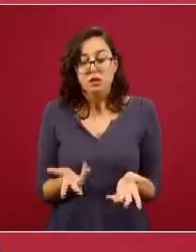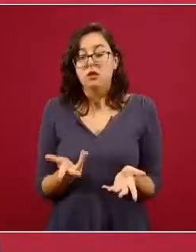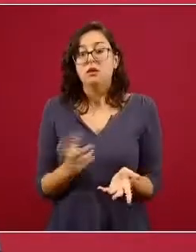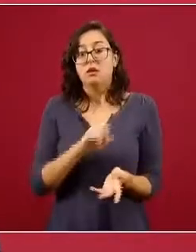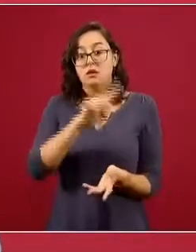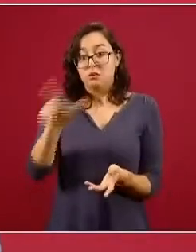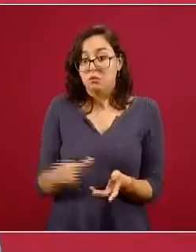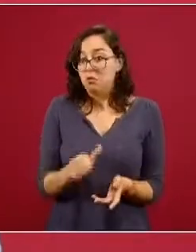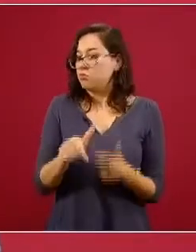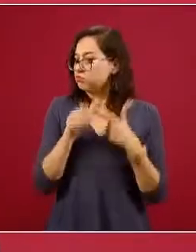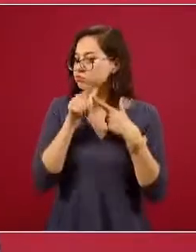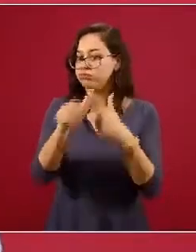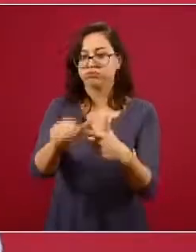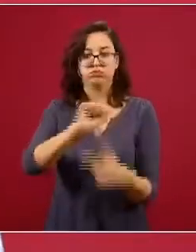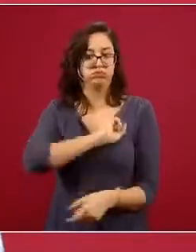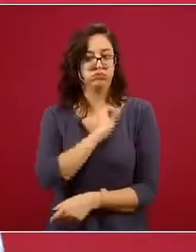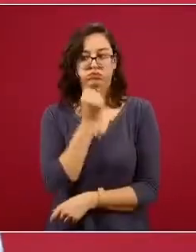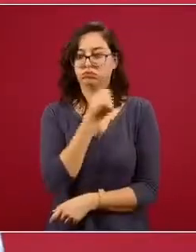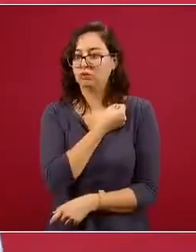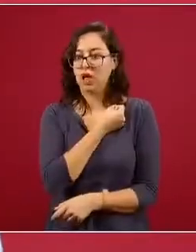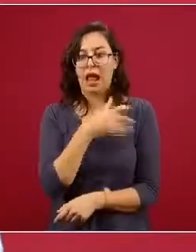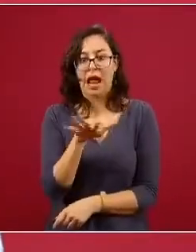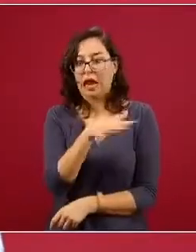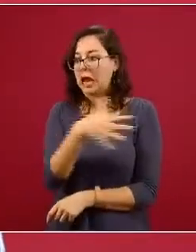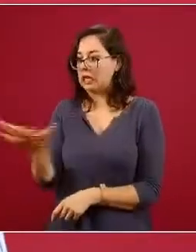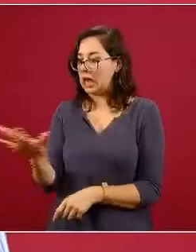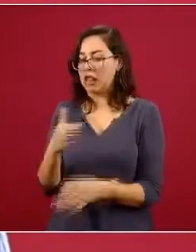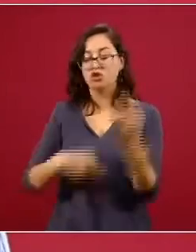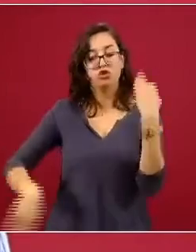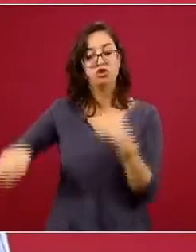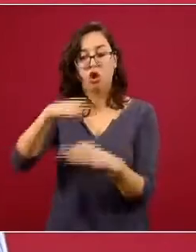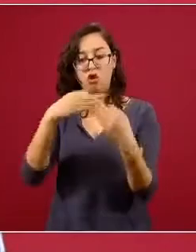salud en general y los servicios de salud pública